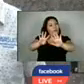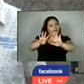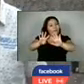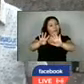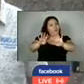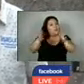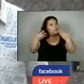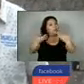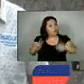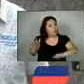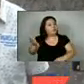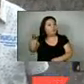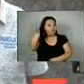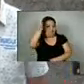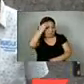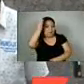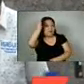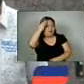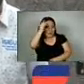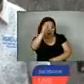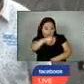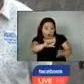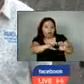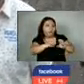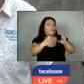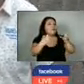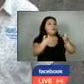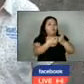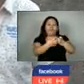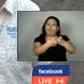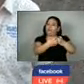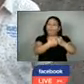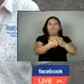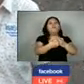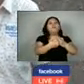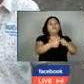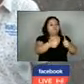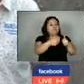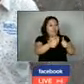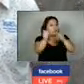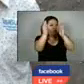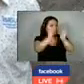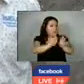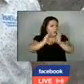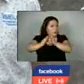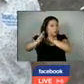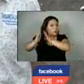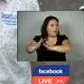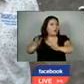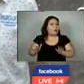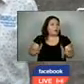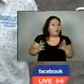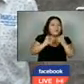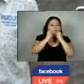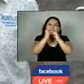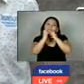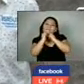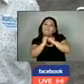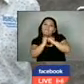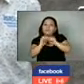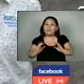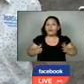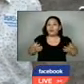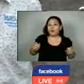ya sabemos que hay un equipo aquí que está organizado, preparado, apasionado, y entonces